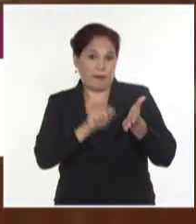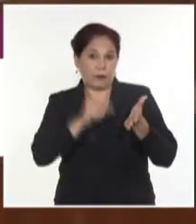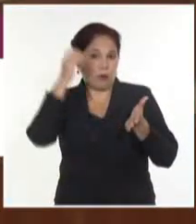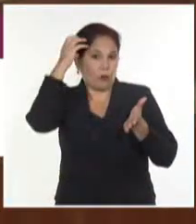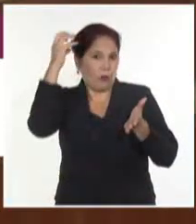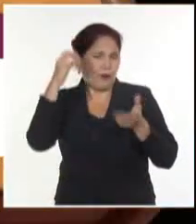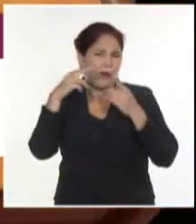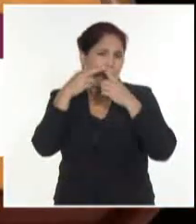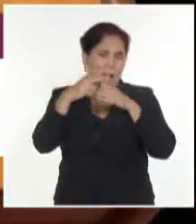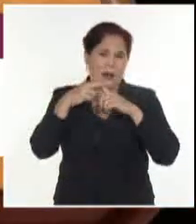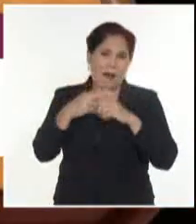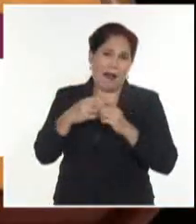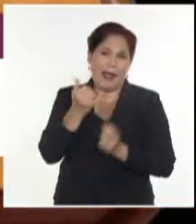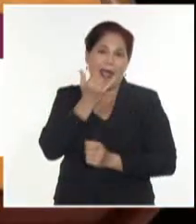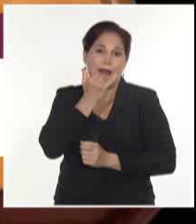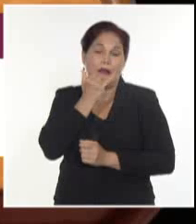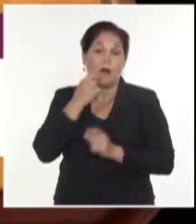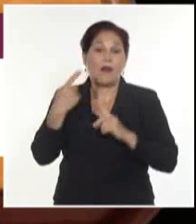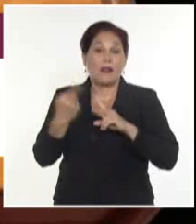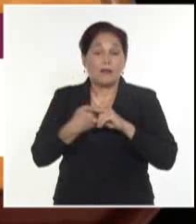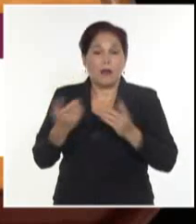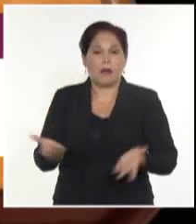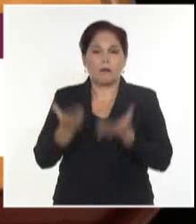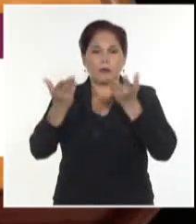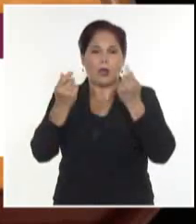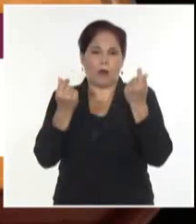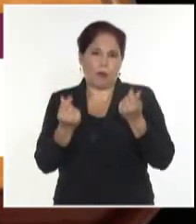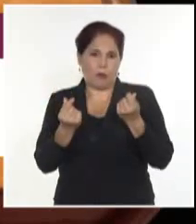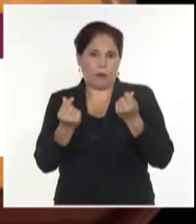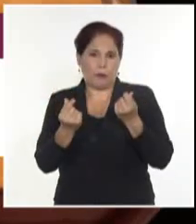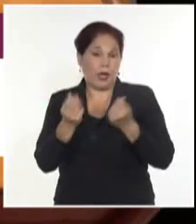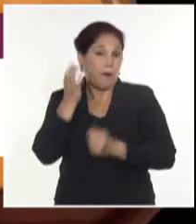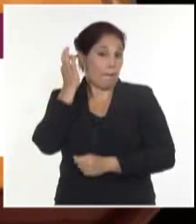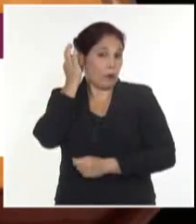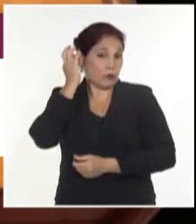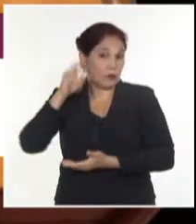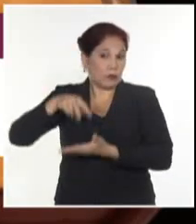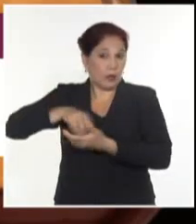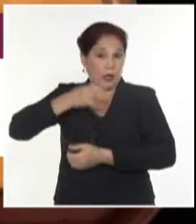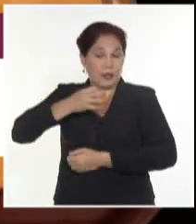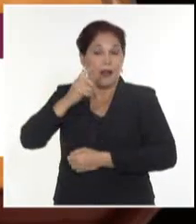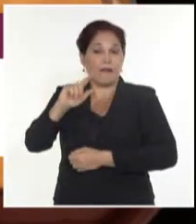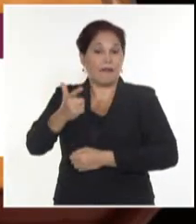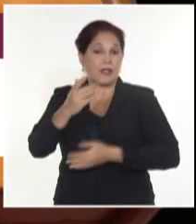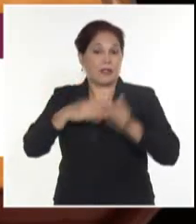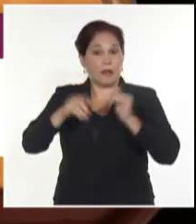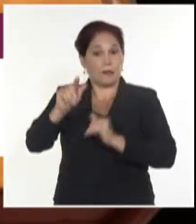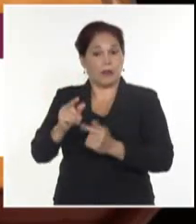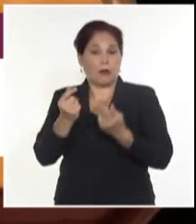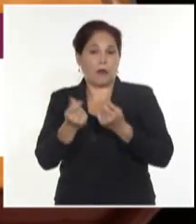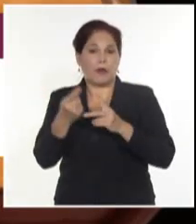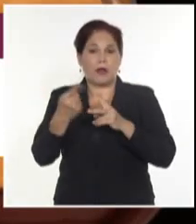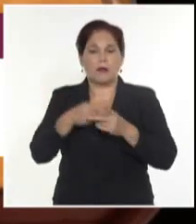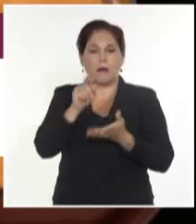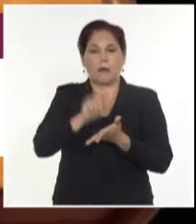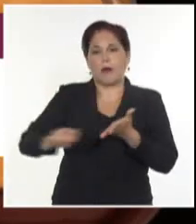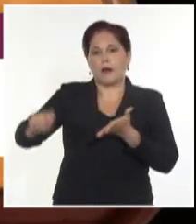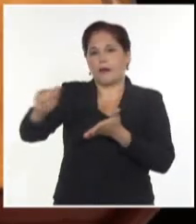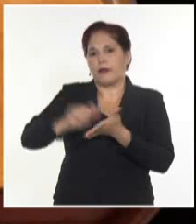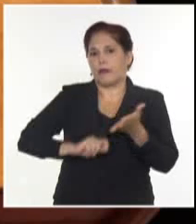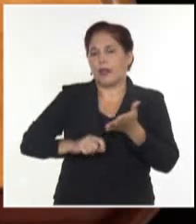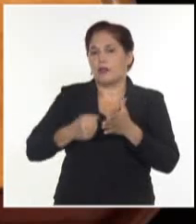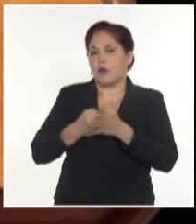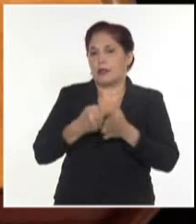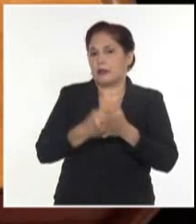corregir distorsiones y reimpulsar la economía. Mildrey Granadillo, viceministra primera de Economía y Planificación, insistió en que